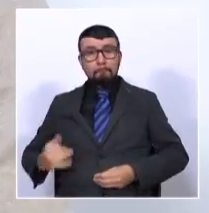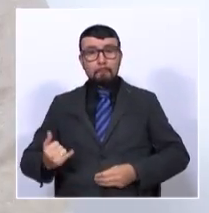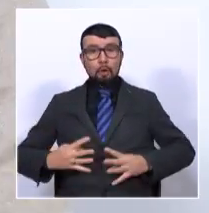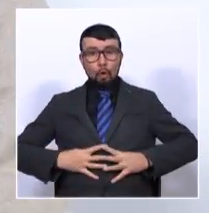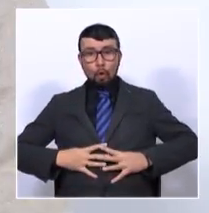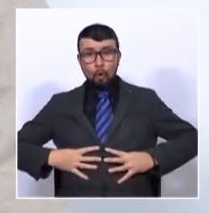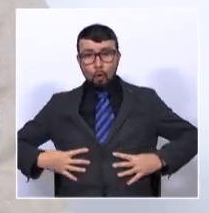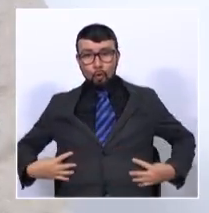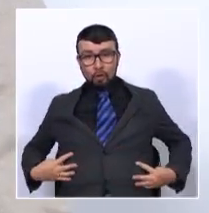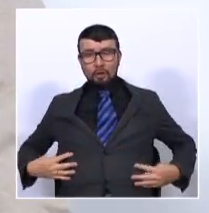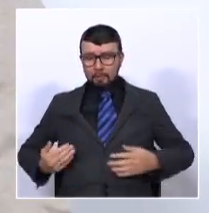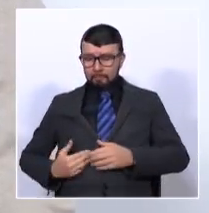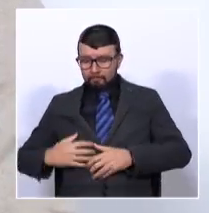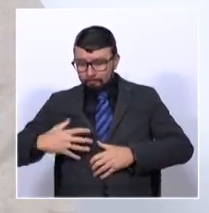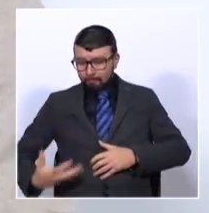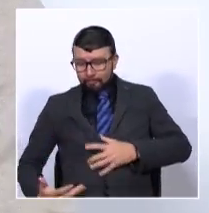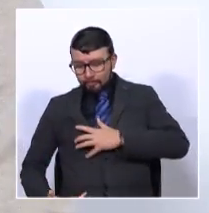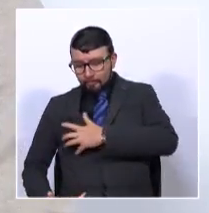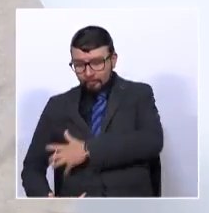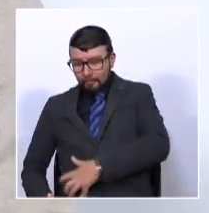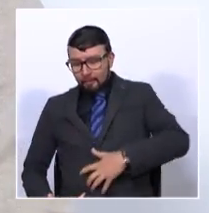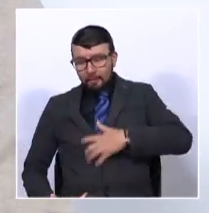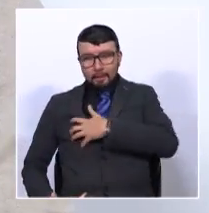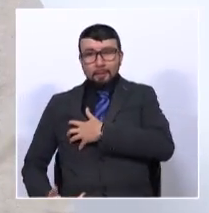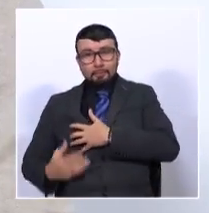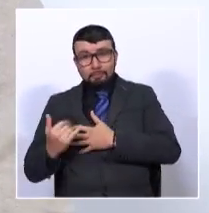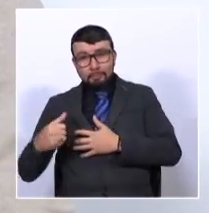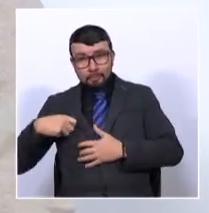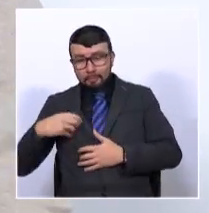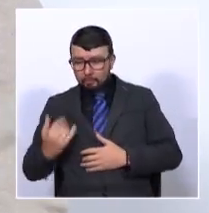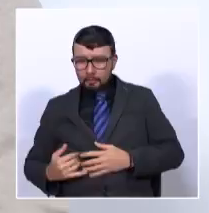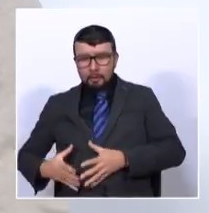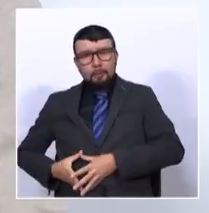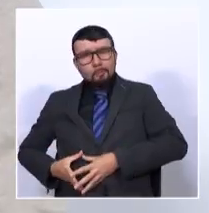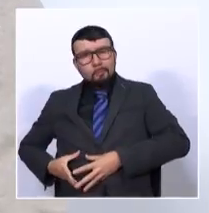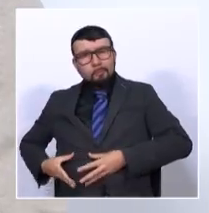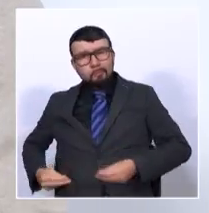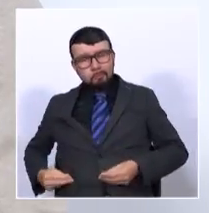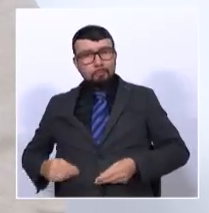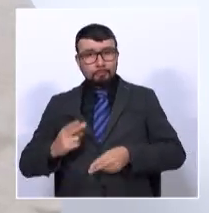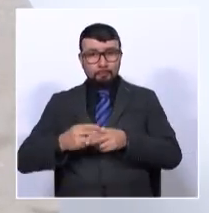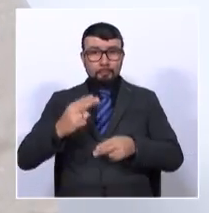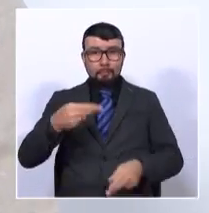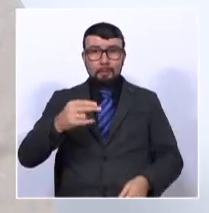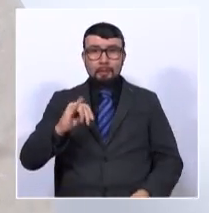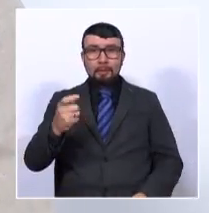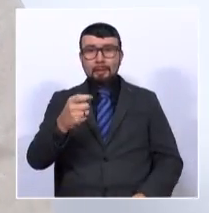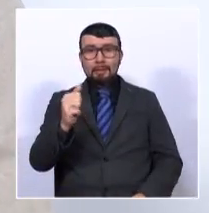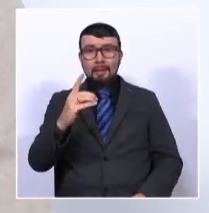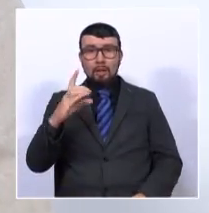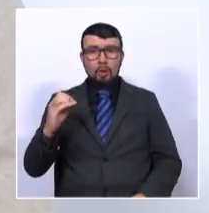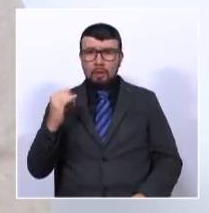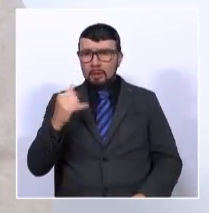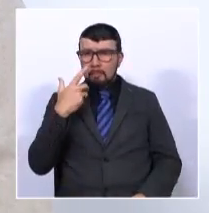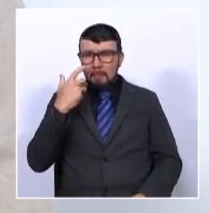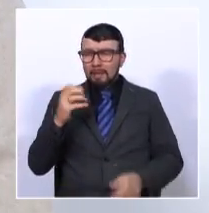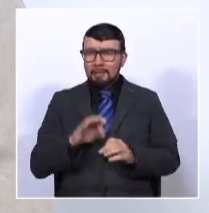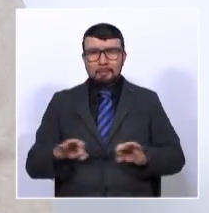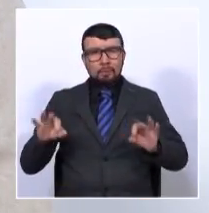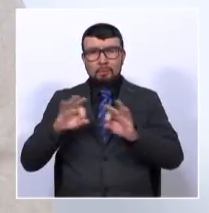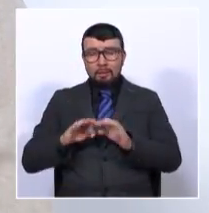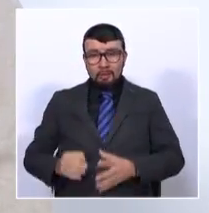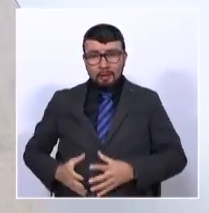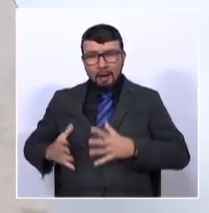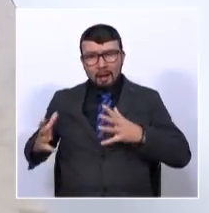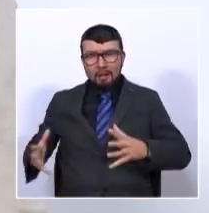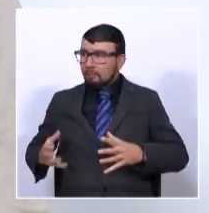costillas, casi que detrás del pezón, aquí abajito, está una de las vísceras más importantes y grandes